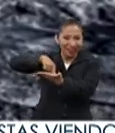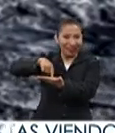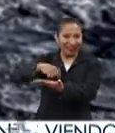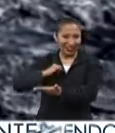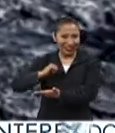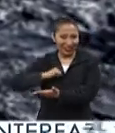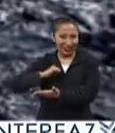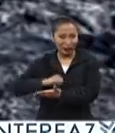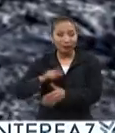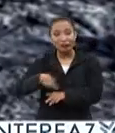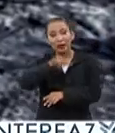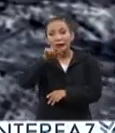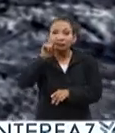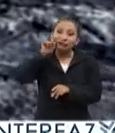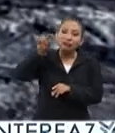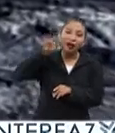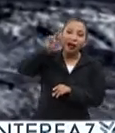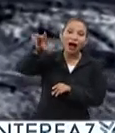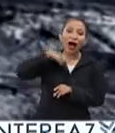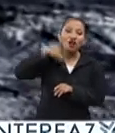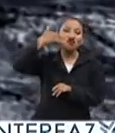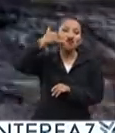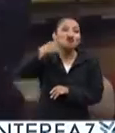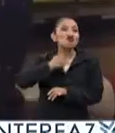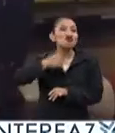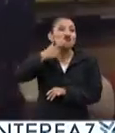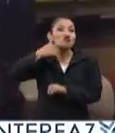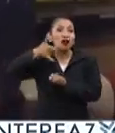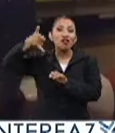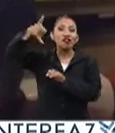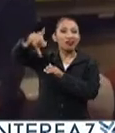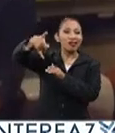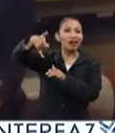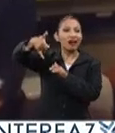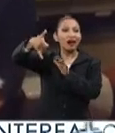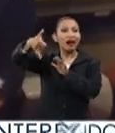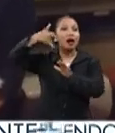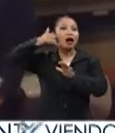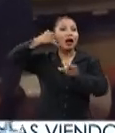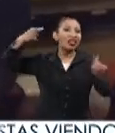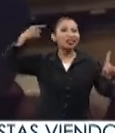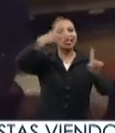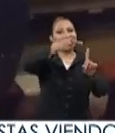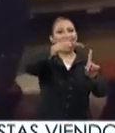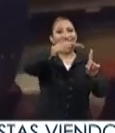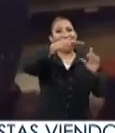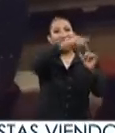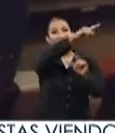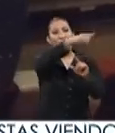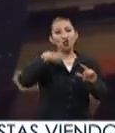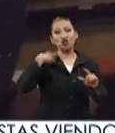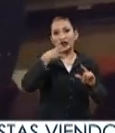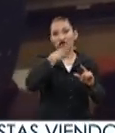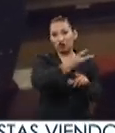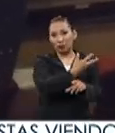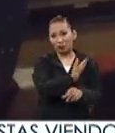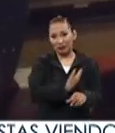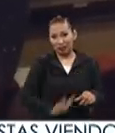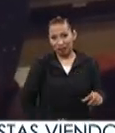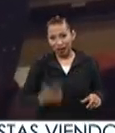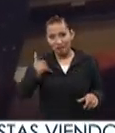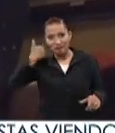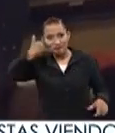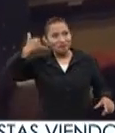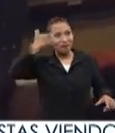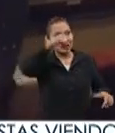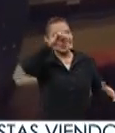Y más allá hay un teléfono rojo que era una línea directa hacia Washington,